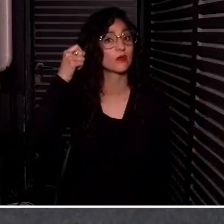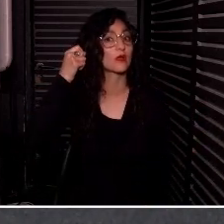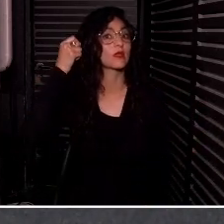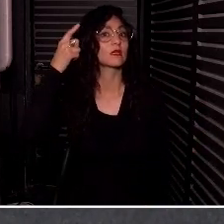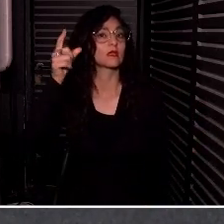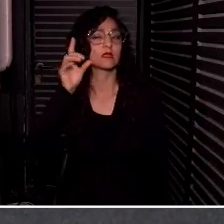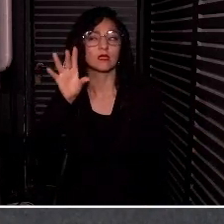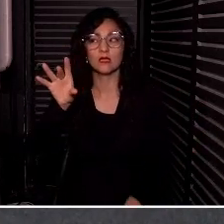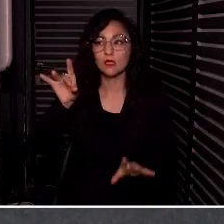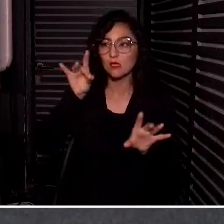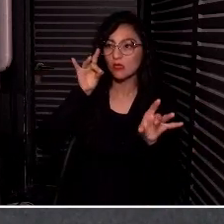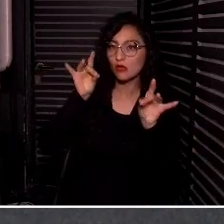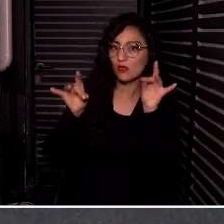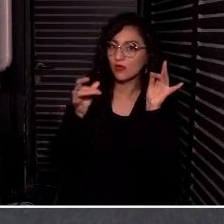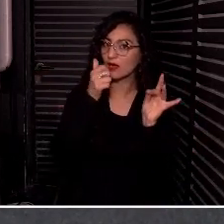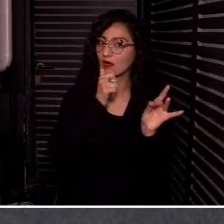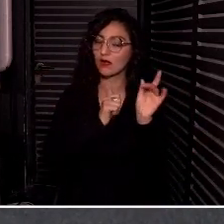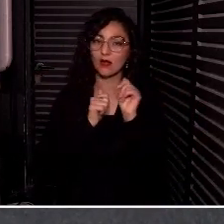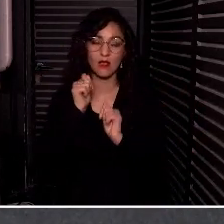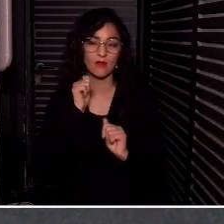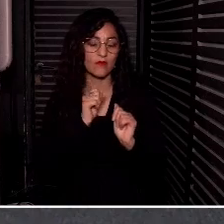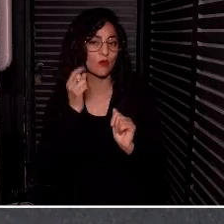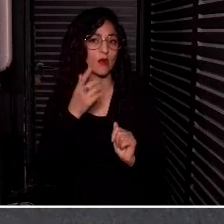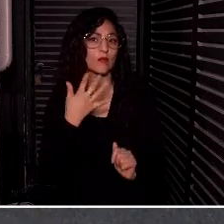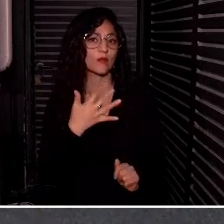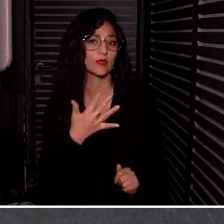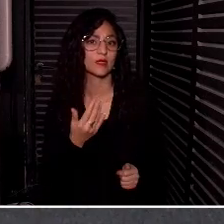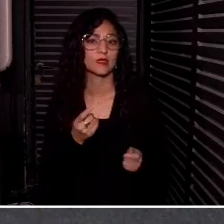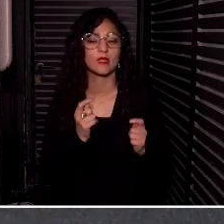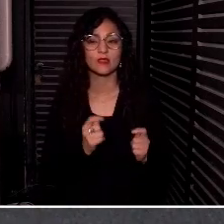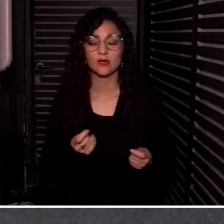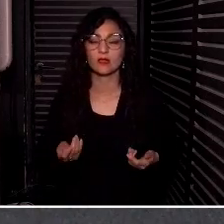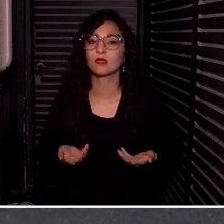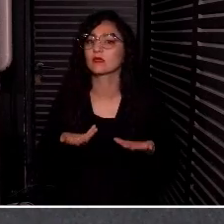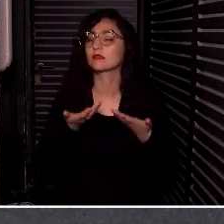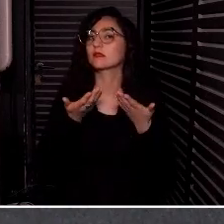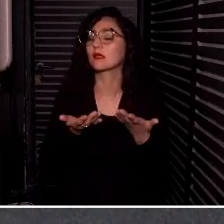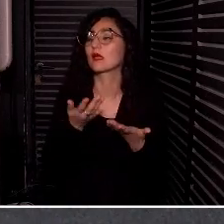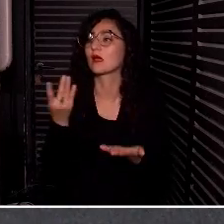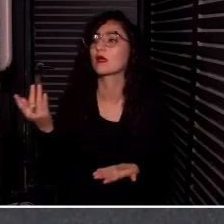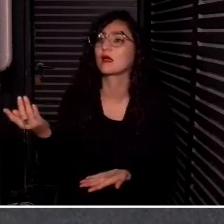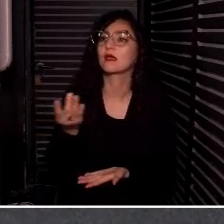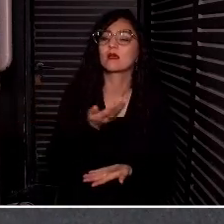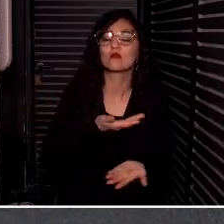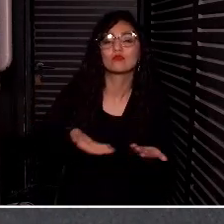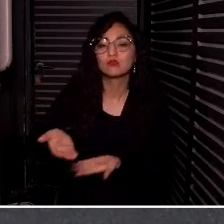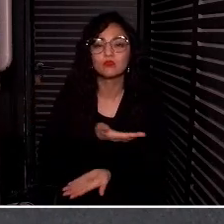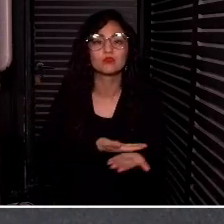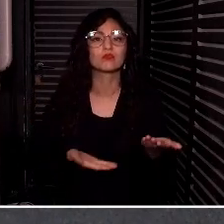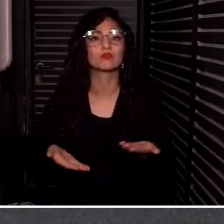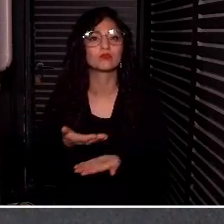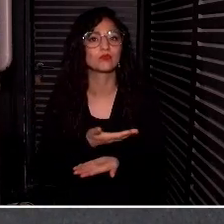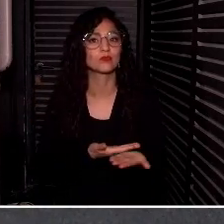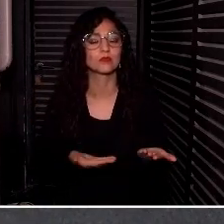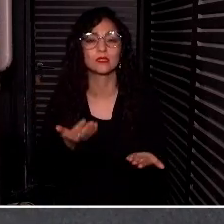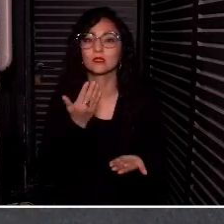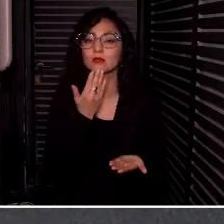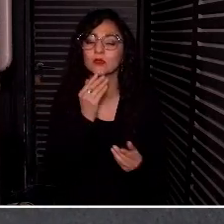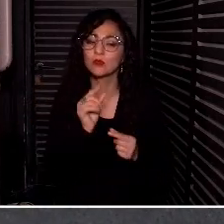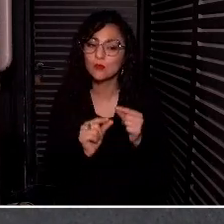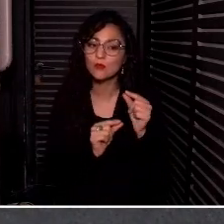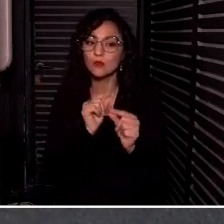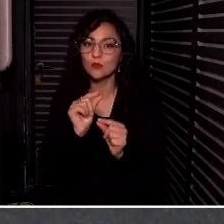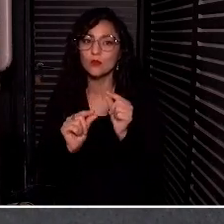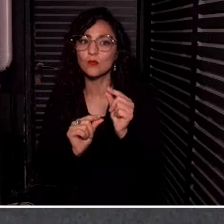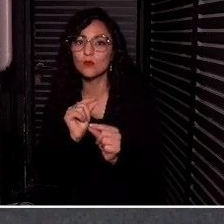sus claves de eh tratar de satisfacer generarlas en conjunto e ir poco a poco